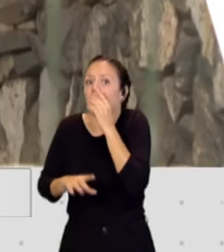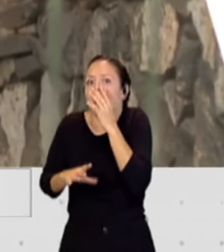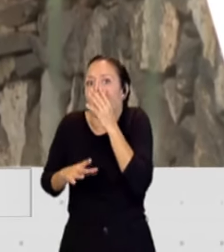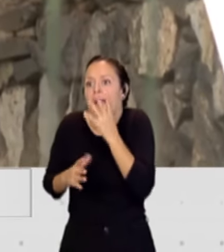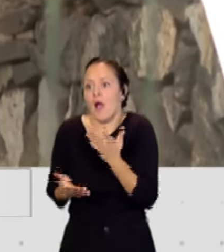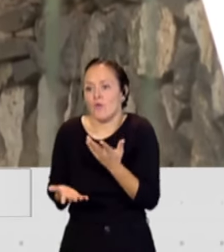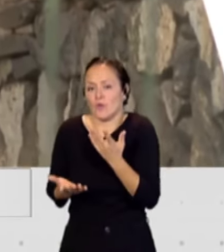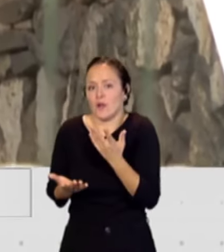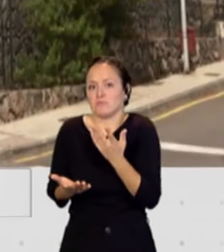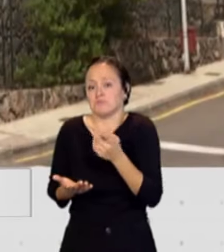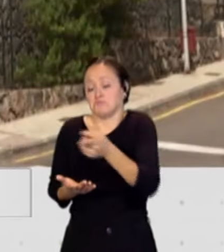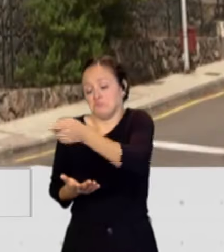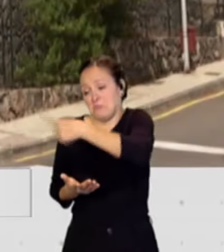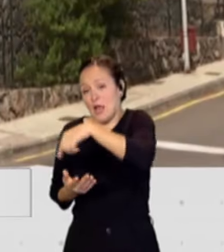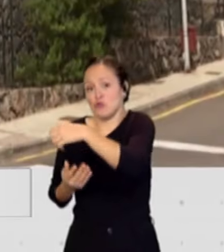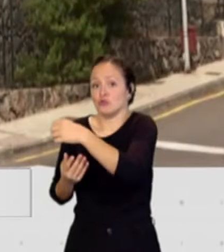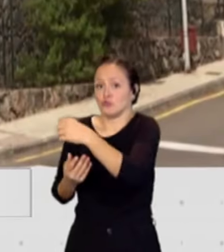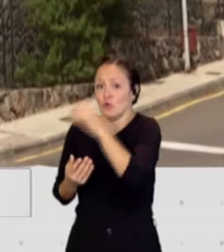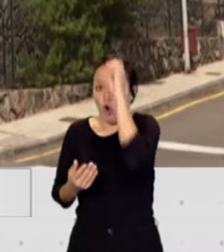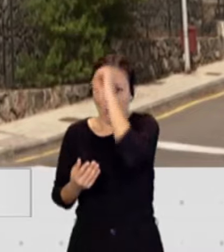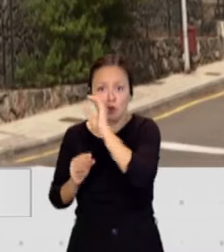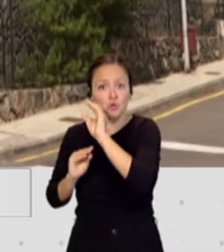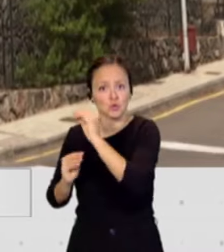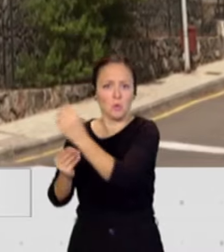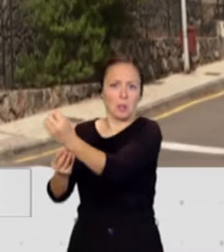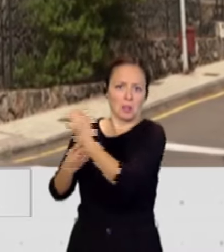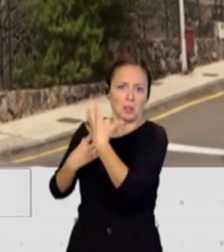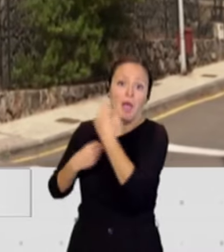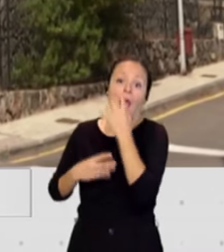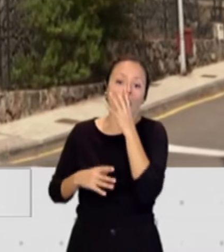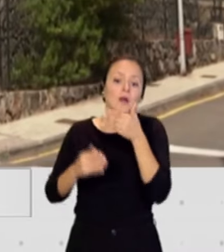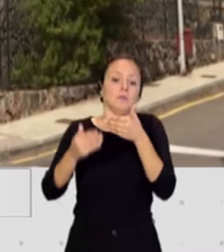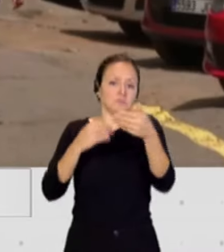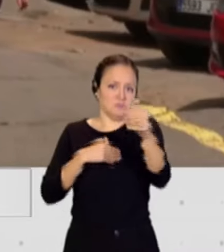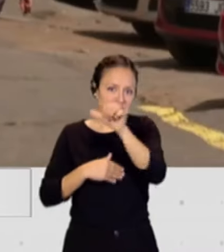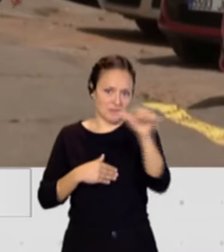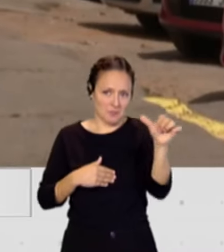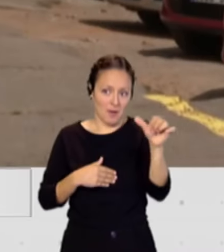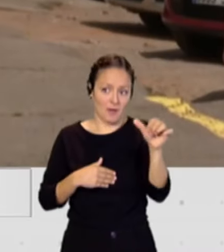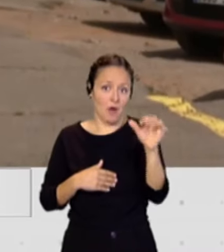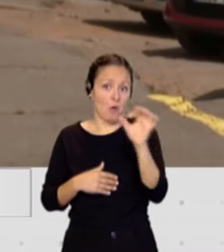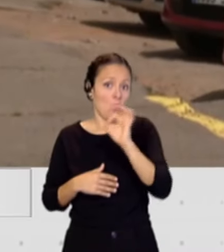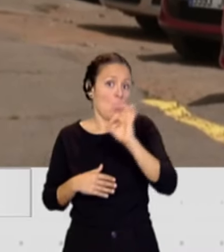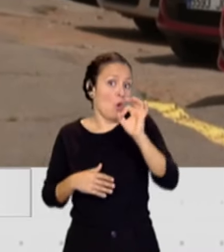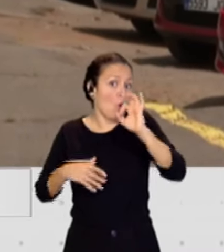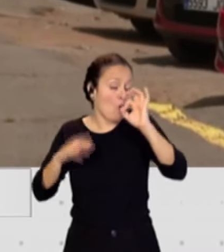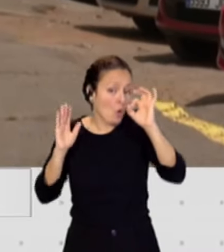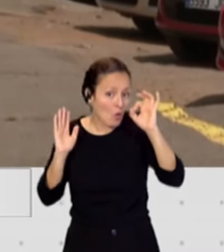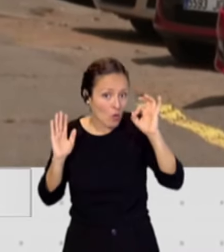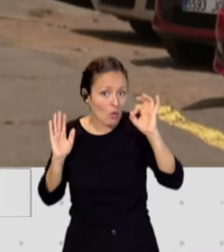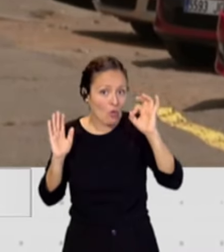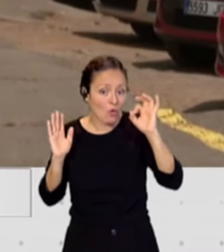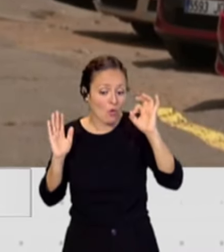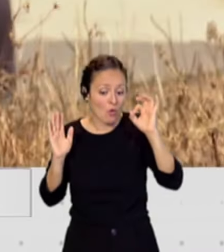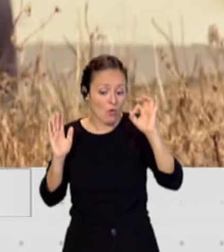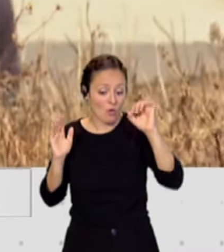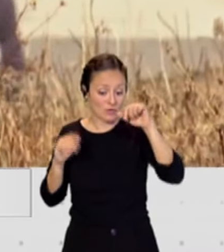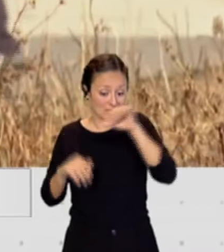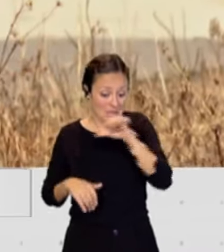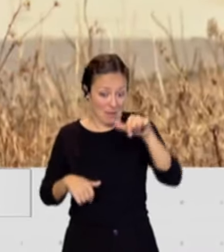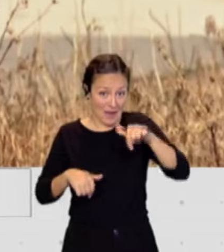eh trasladaron pues su parecer y vamos en la próxima semana o incluso a lo mejor hasta final de esta